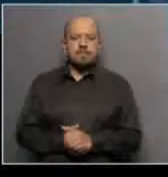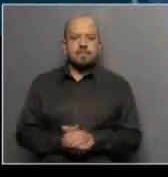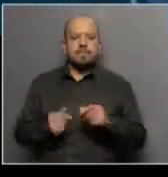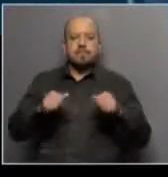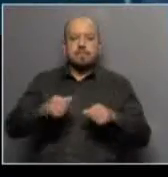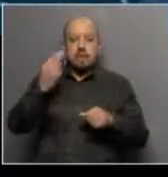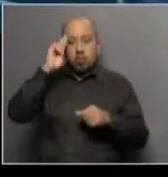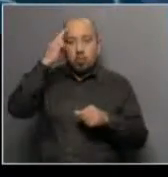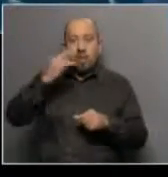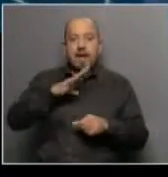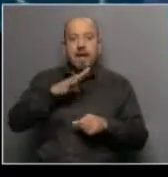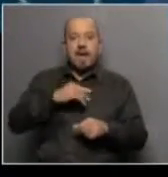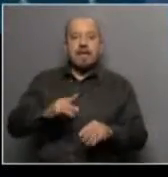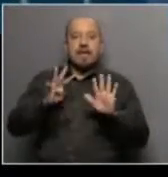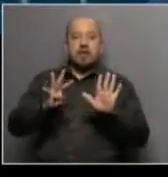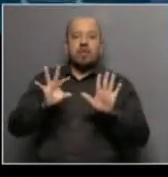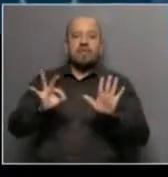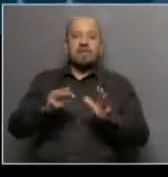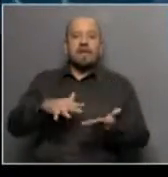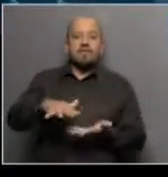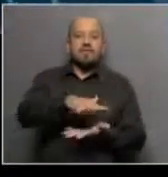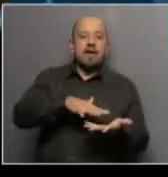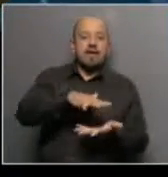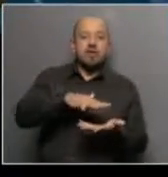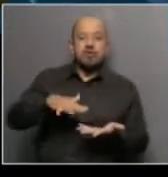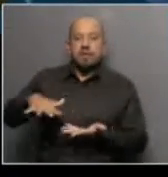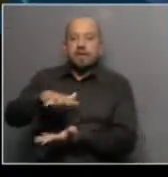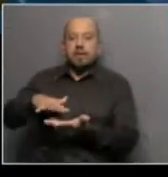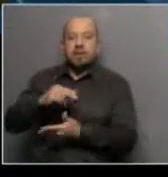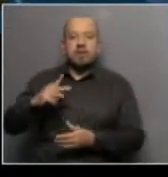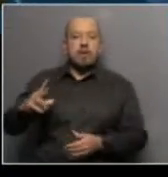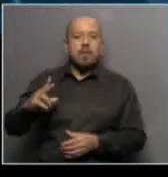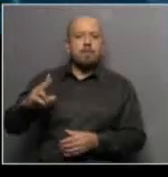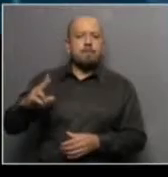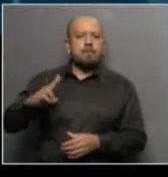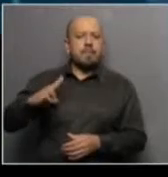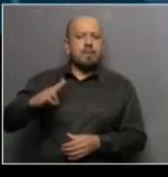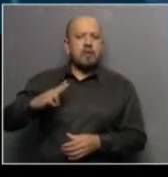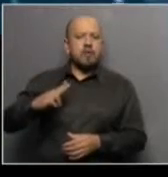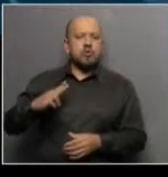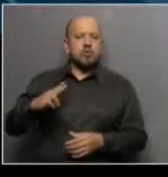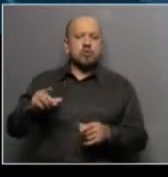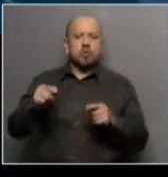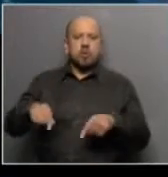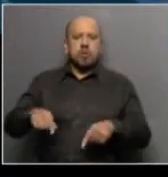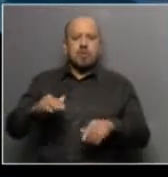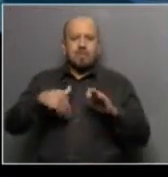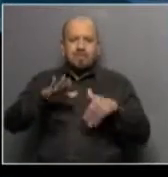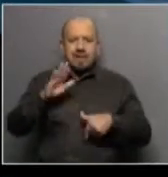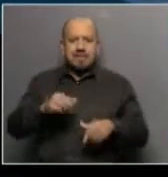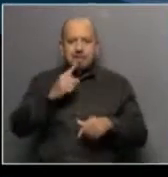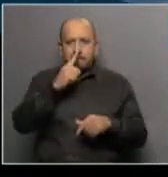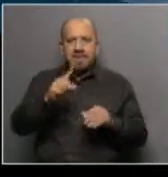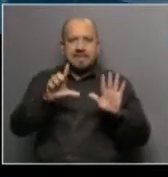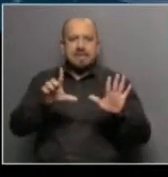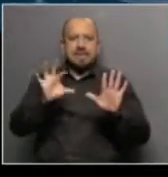En nuestro país hay 90 barrios privados que ocupan 1.750 hectáreas más que todos los asentamientos sin